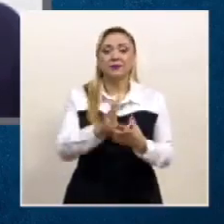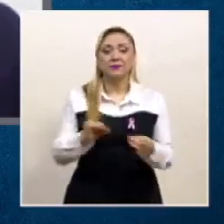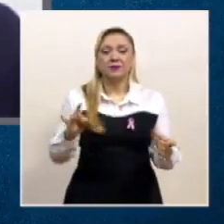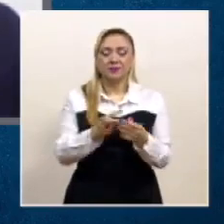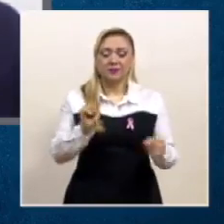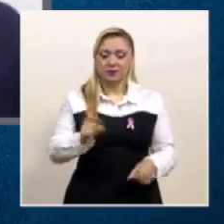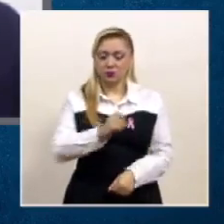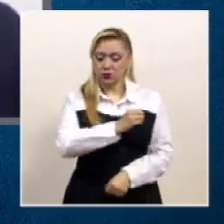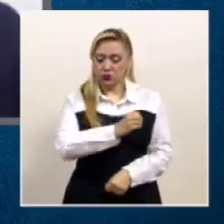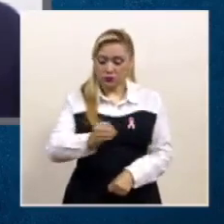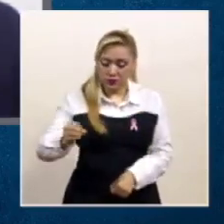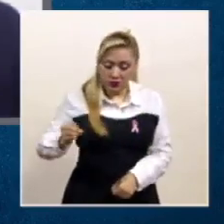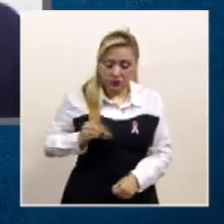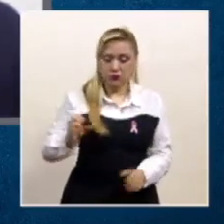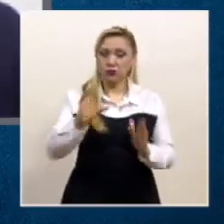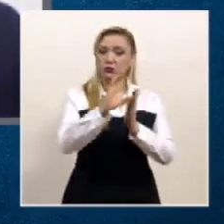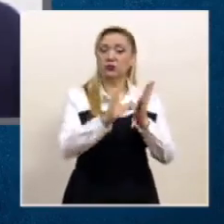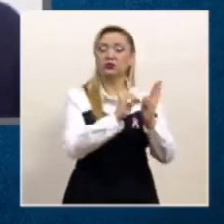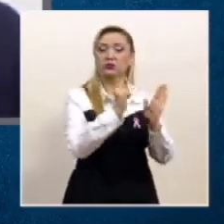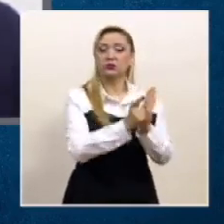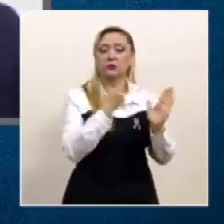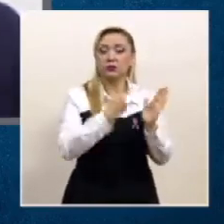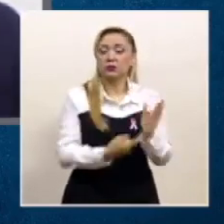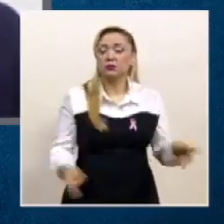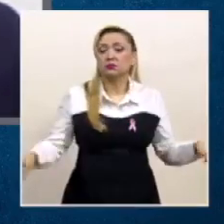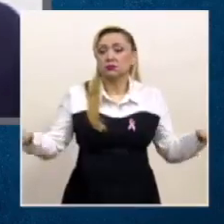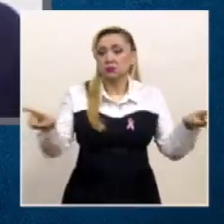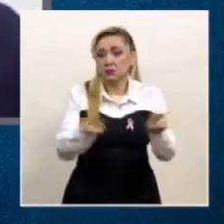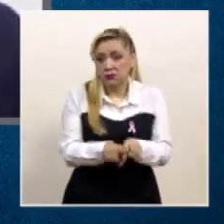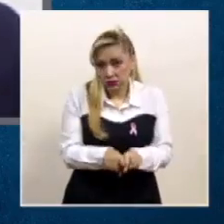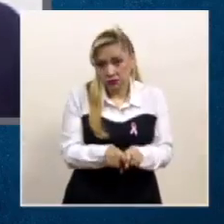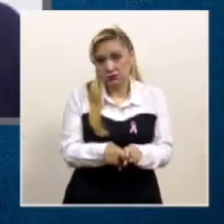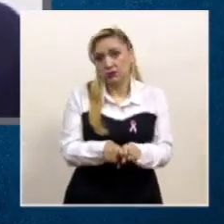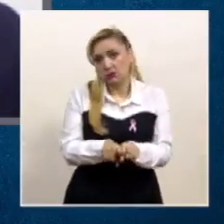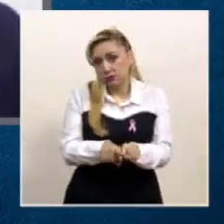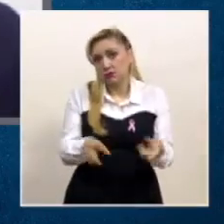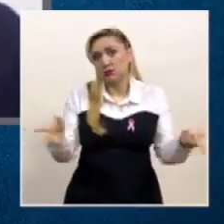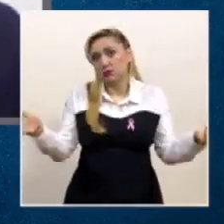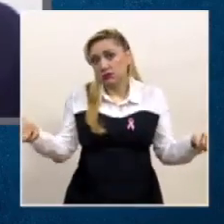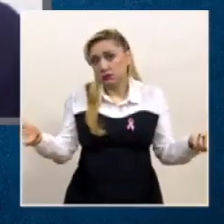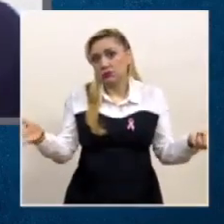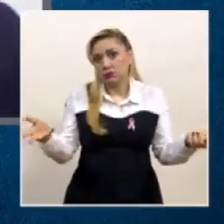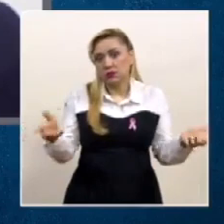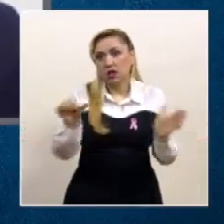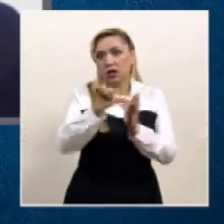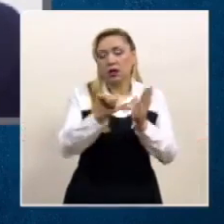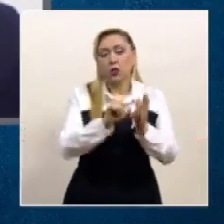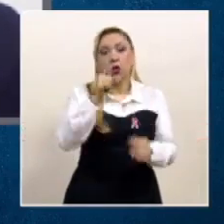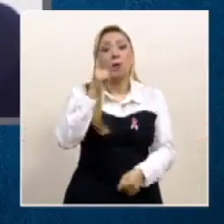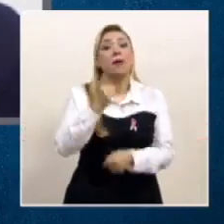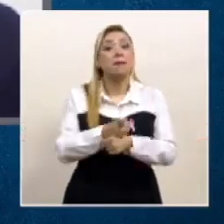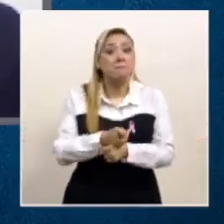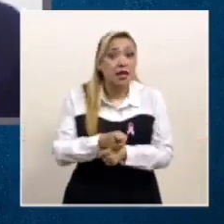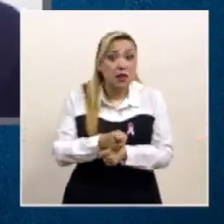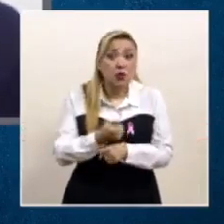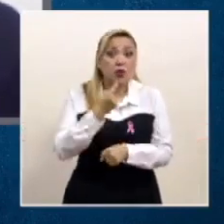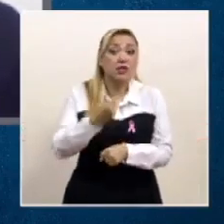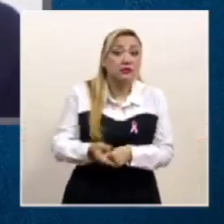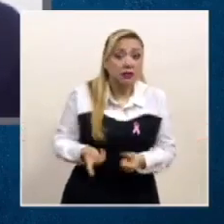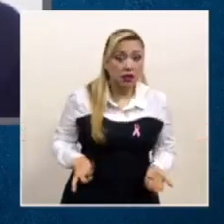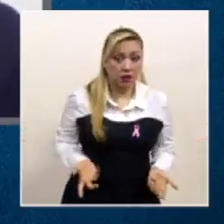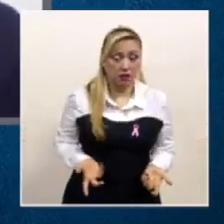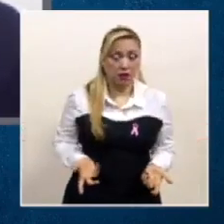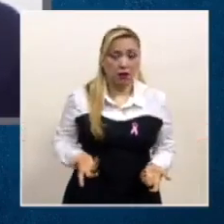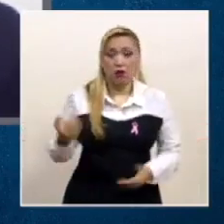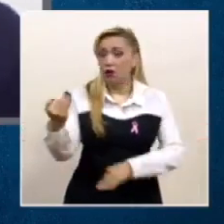de obligaciones constitucionales, incluso, ¿no? Así las podríamos catalogar previstas en el artículo primero constitucional cuando habla